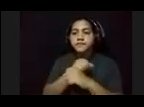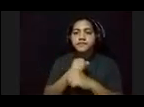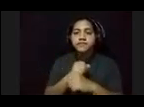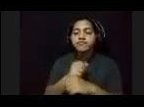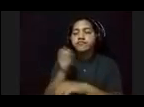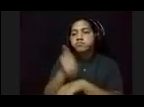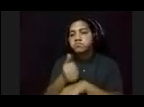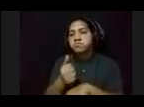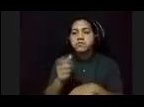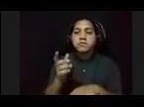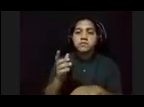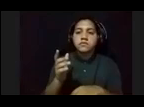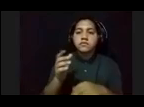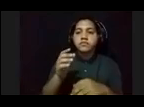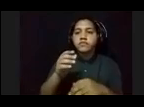área norte.